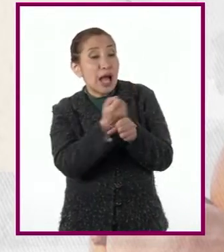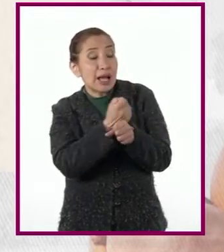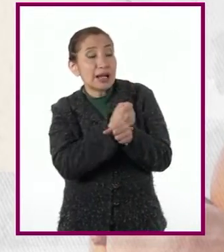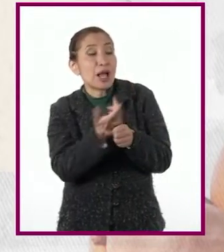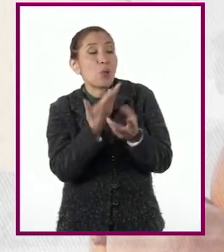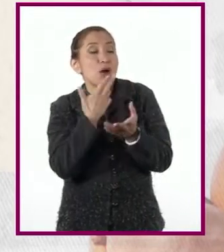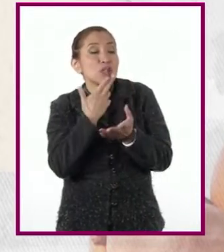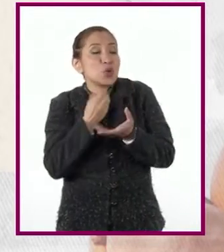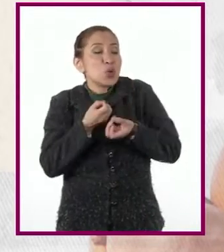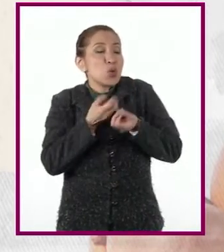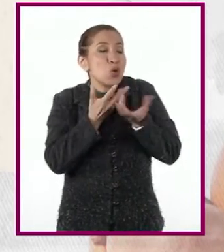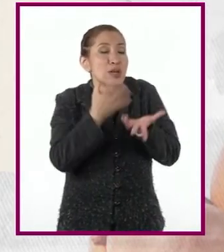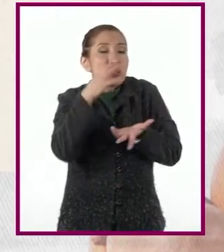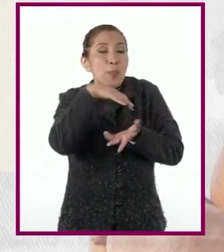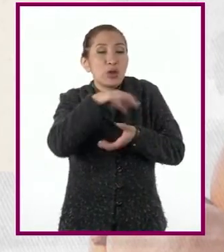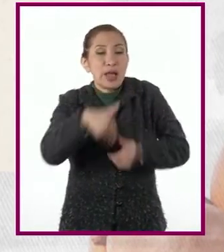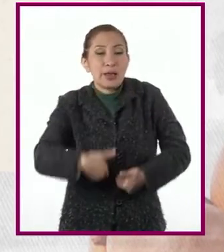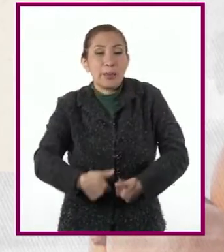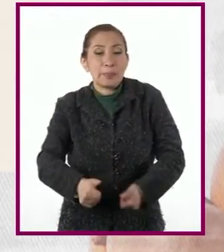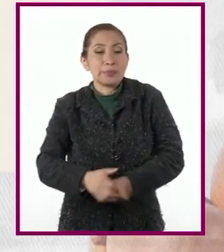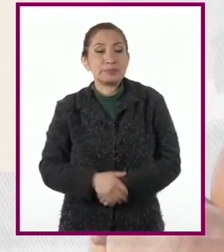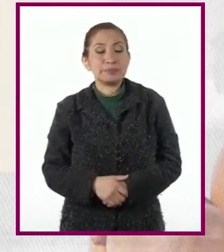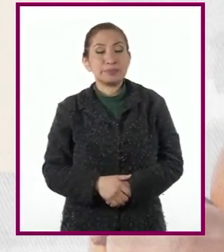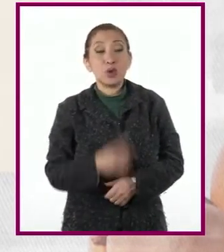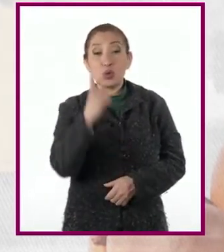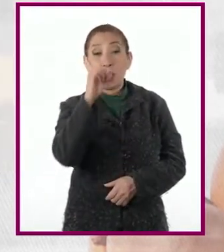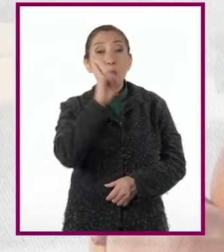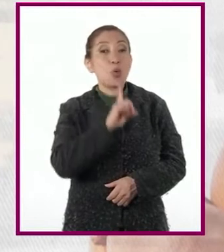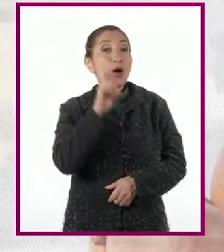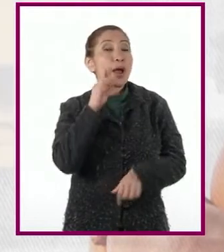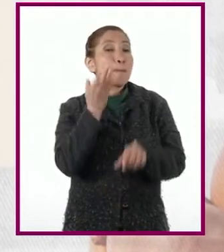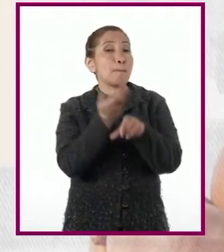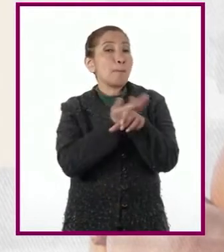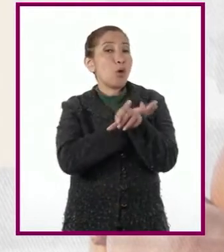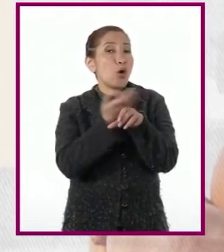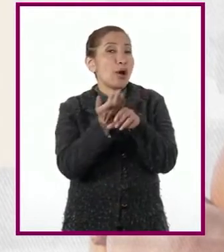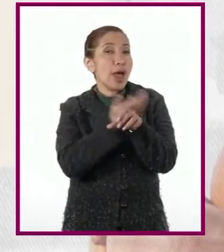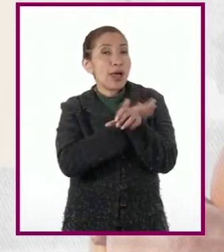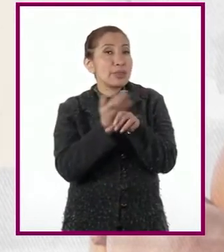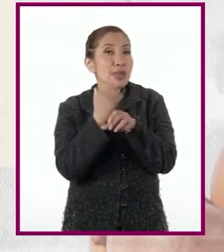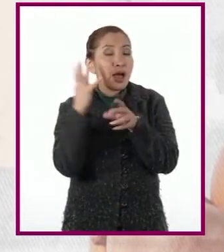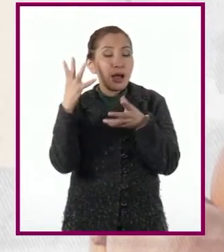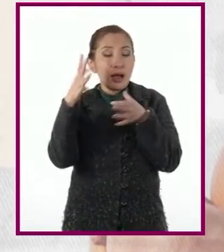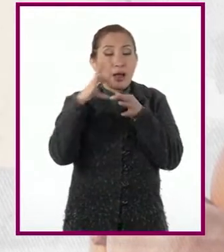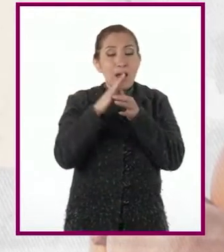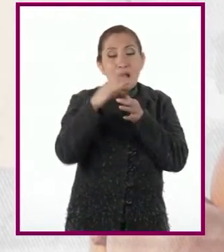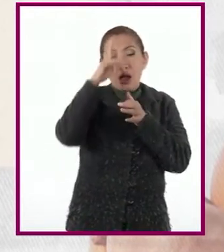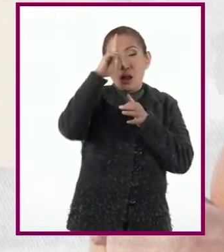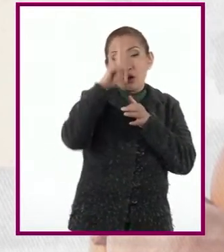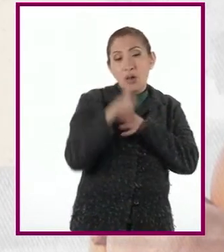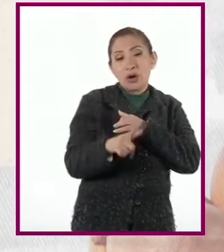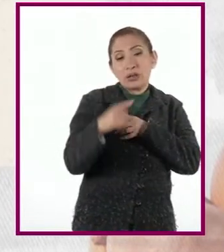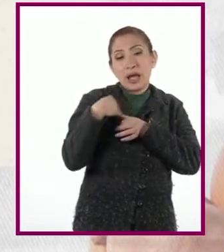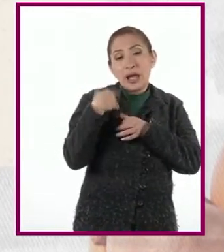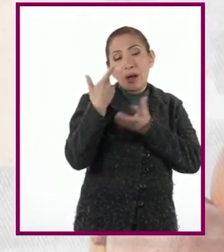escarchaba de azúcar, cebolla y hambre. Una mujer morena, resuelta en luna, se derrama hilo a hilo sobre la